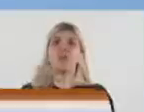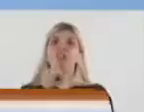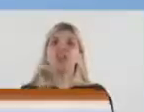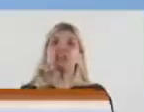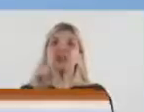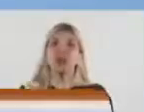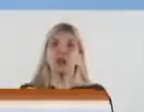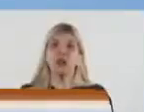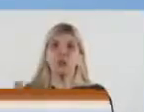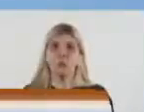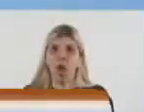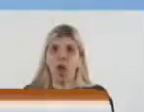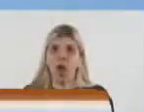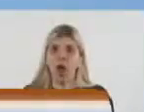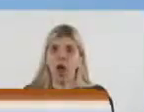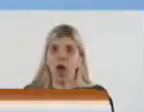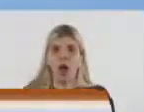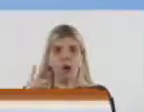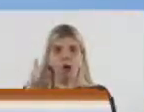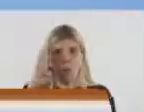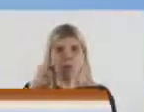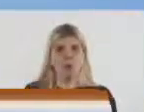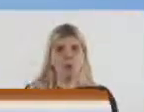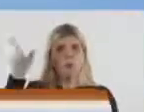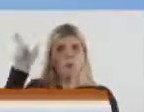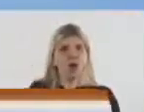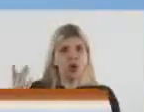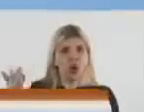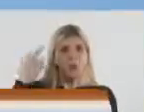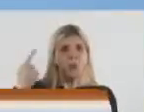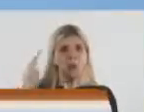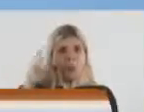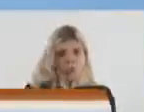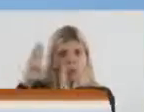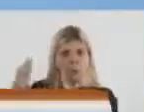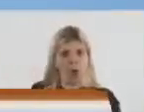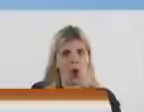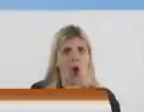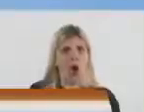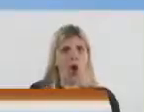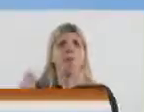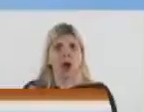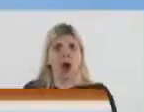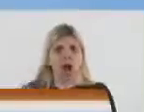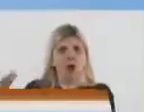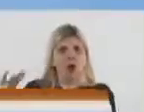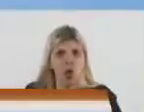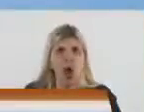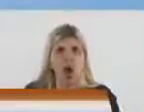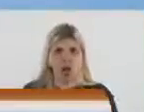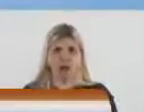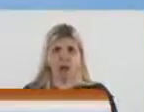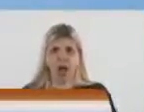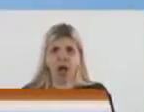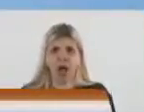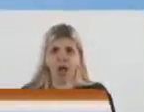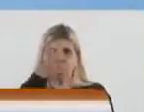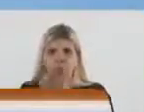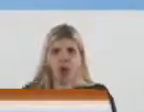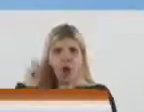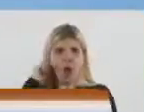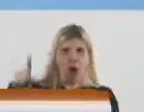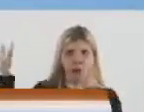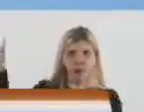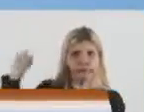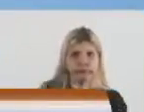se ocupó de ayudar a que esto ocurra y